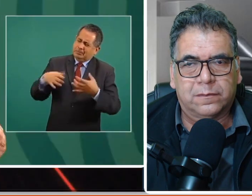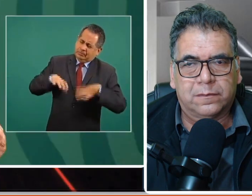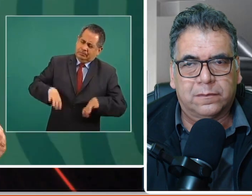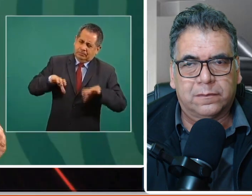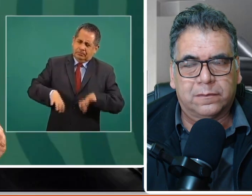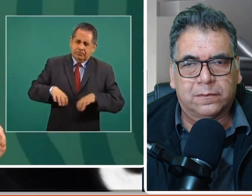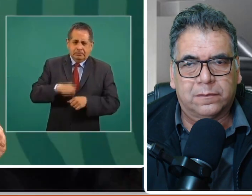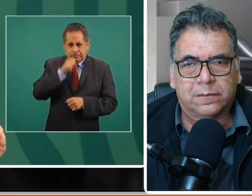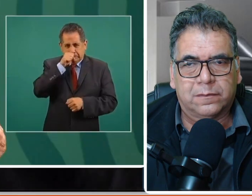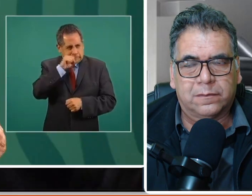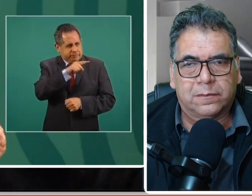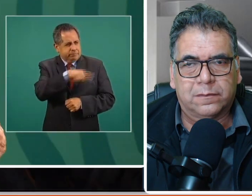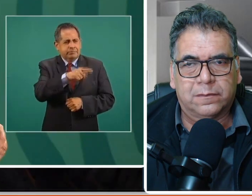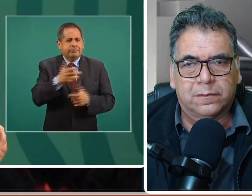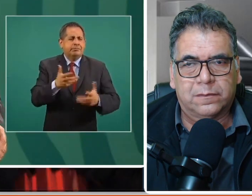sino